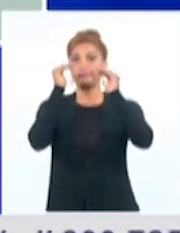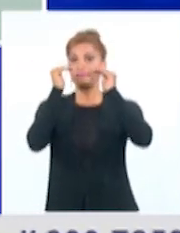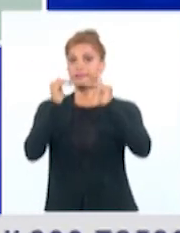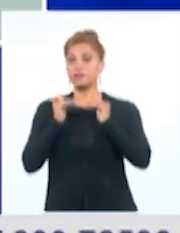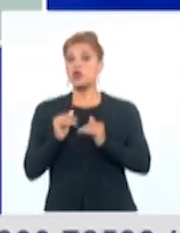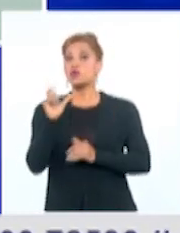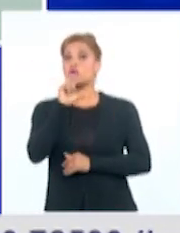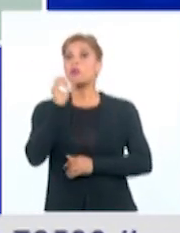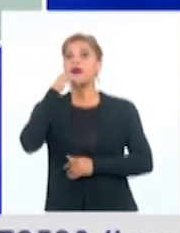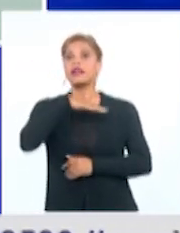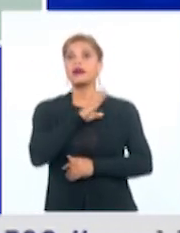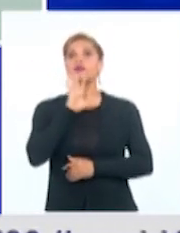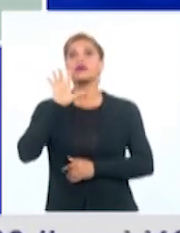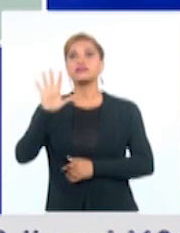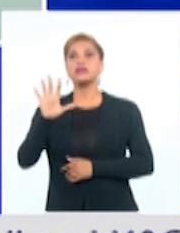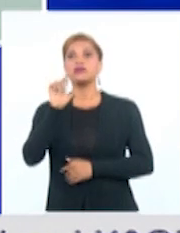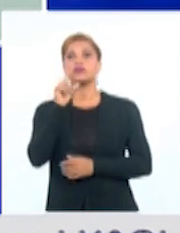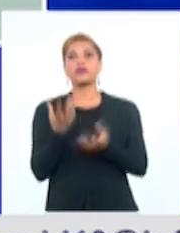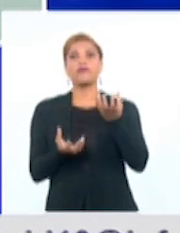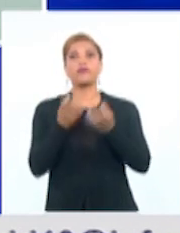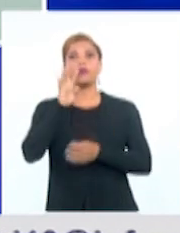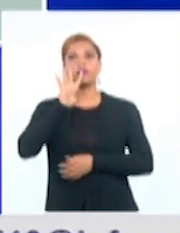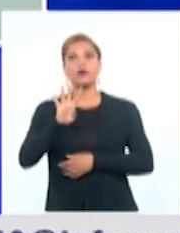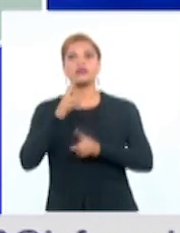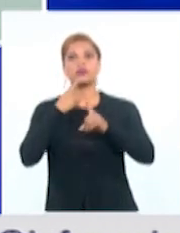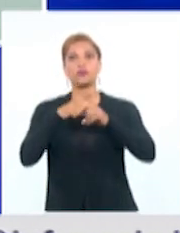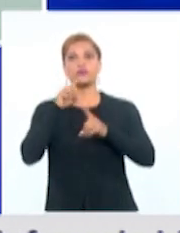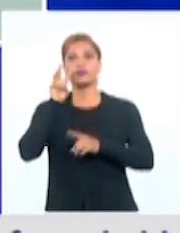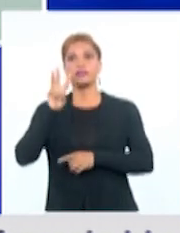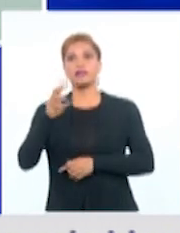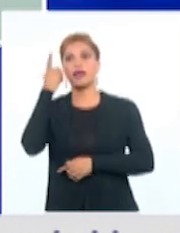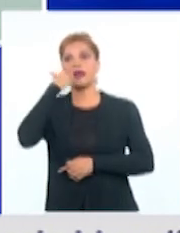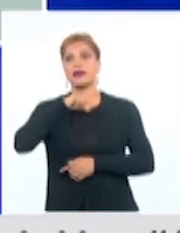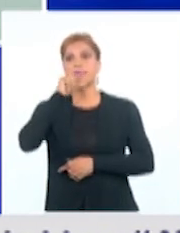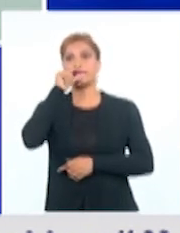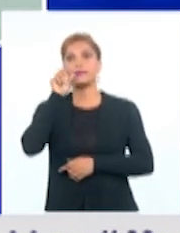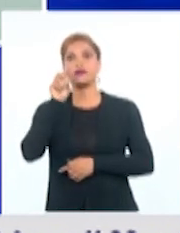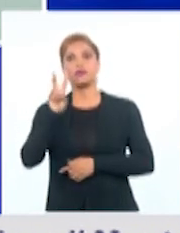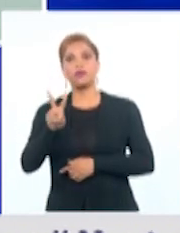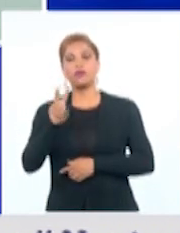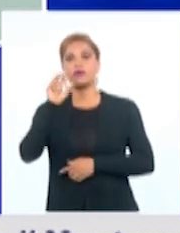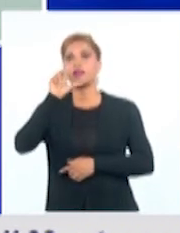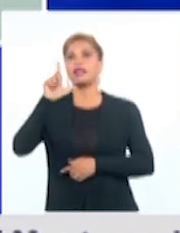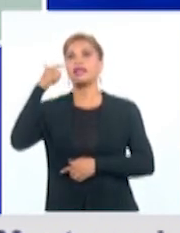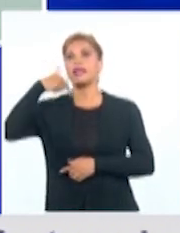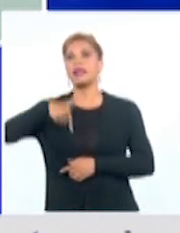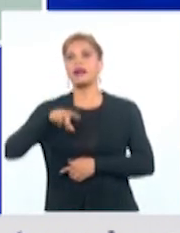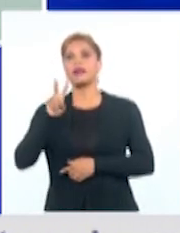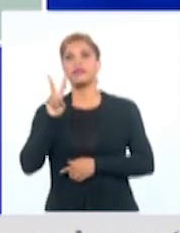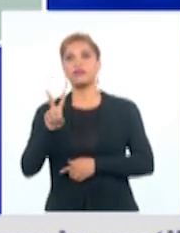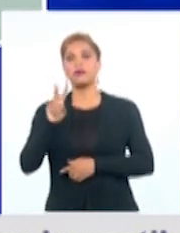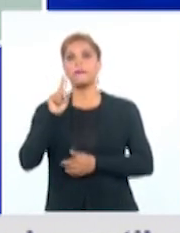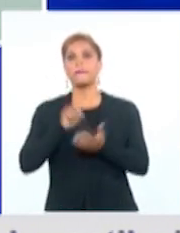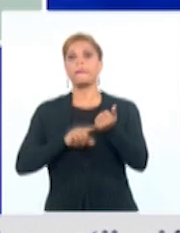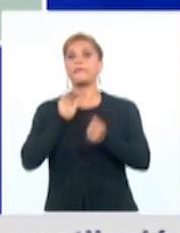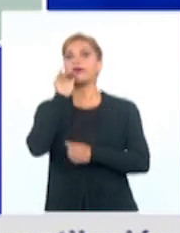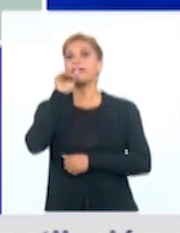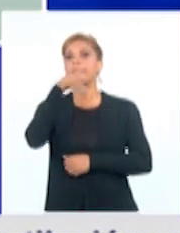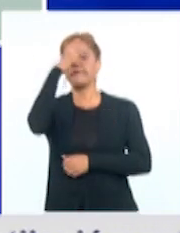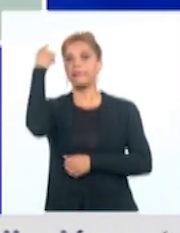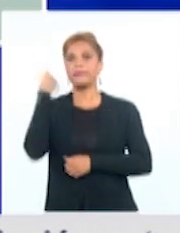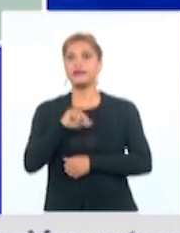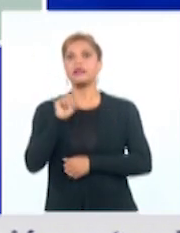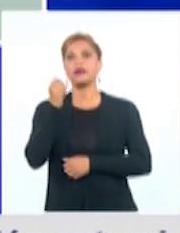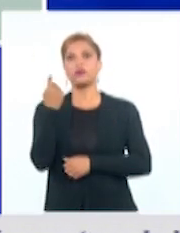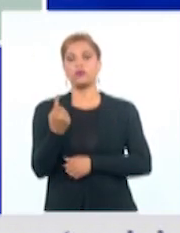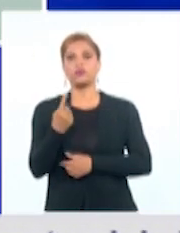Cumanayagua con 5, Cienfuegos 4, Cruces 3, Abreus y Lajas 2, Palmira 1 caso.